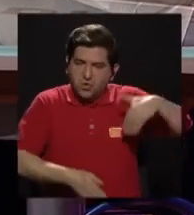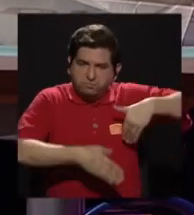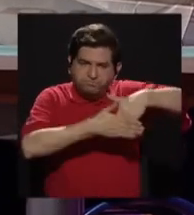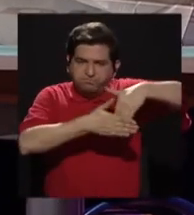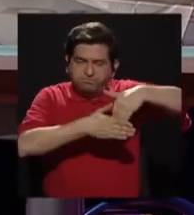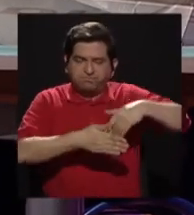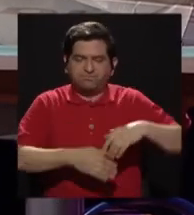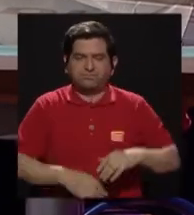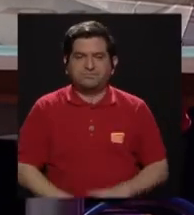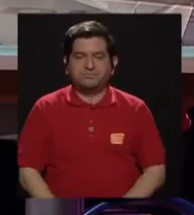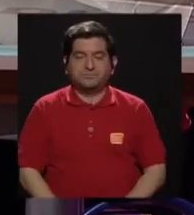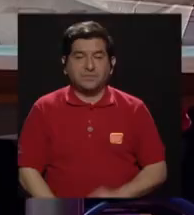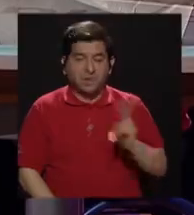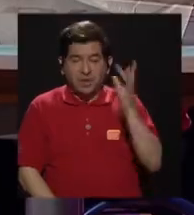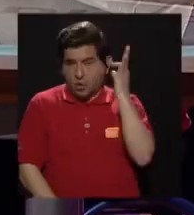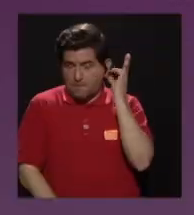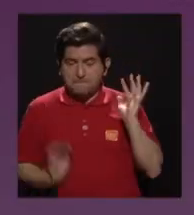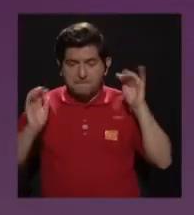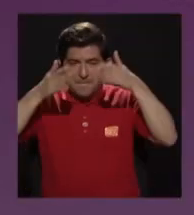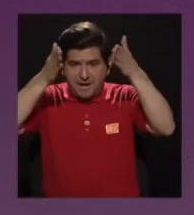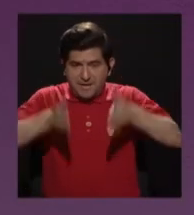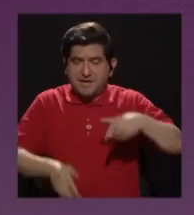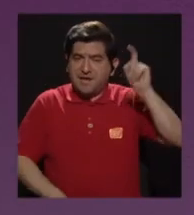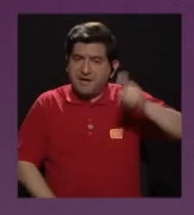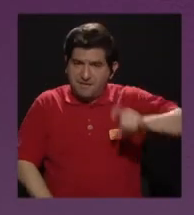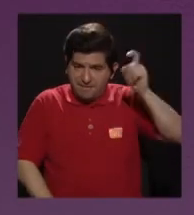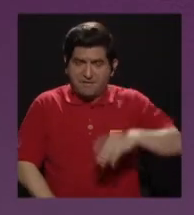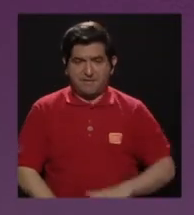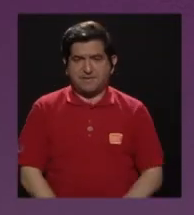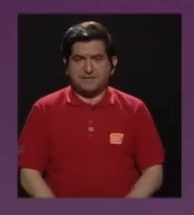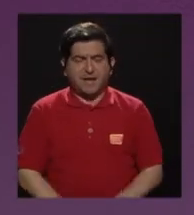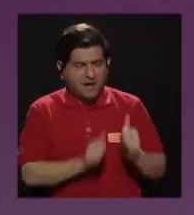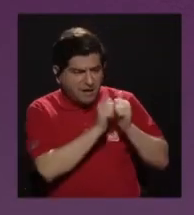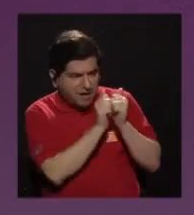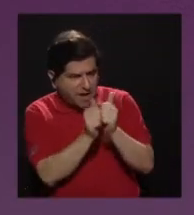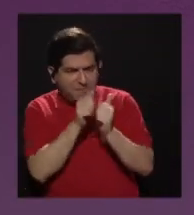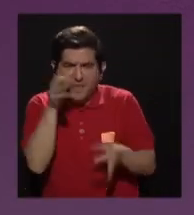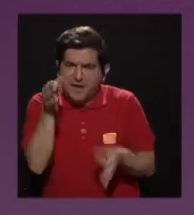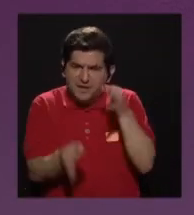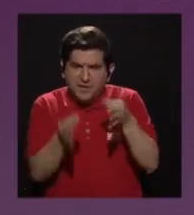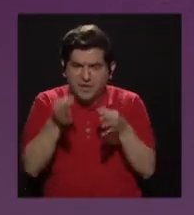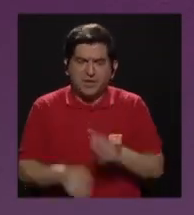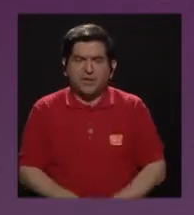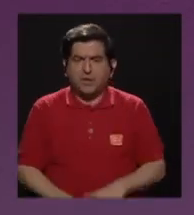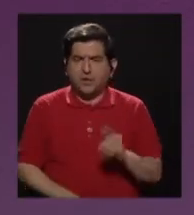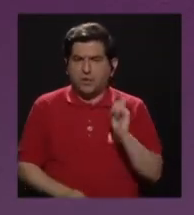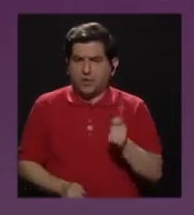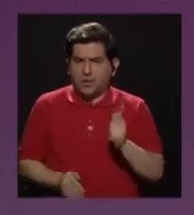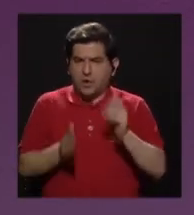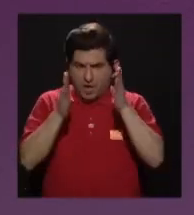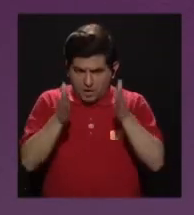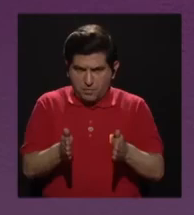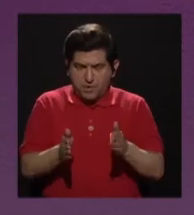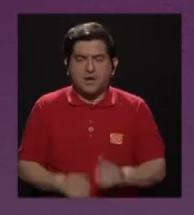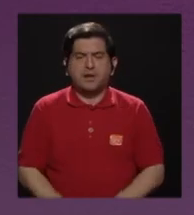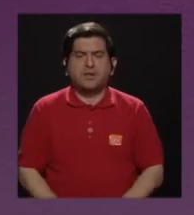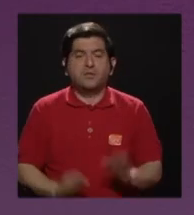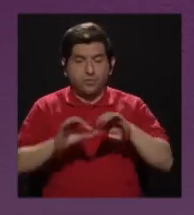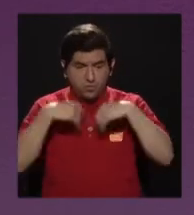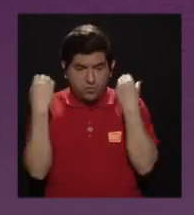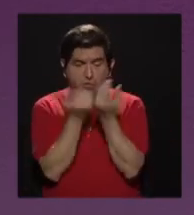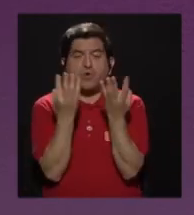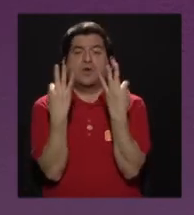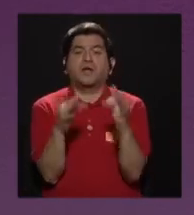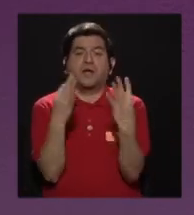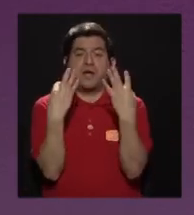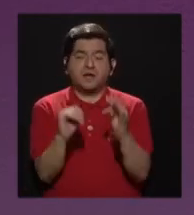Si la compañera migrante necesita de un acompañamiento jurídico, un abogado, hay organizaciones que han